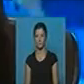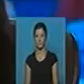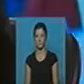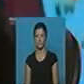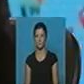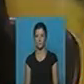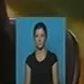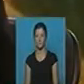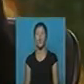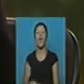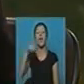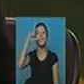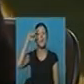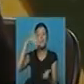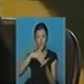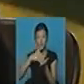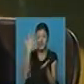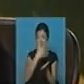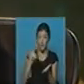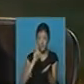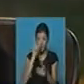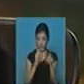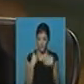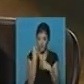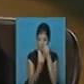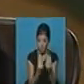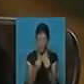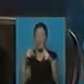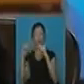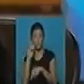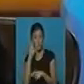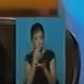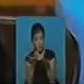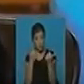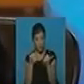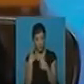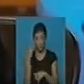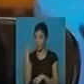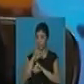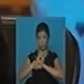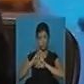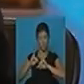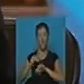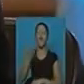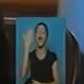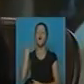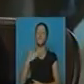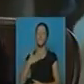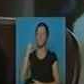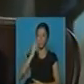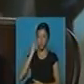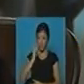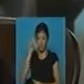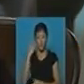Son 10 millones y medio de habitantes y los números dicen que les va bien. Veíamos el informe de Bolivia y le mencionaba al principio del programa que íbamos a